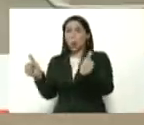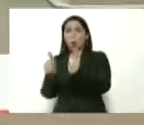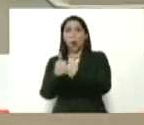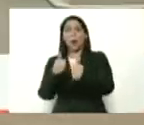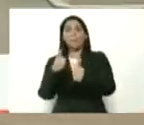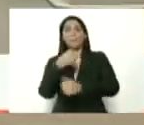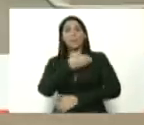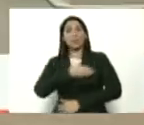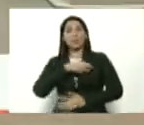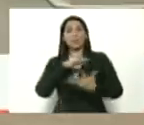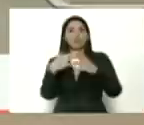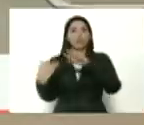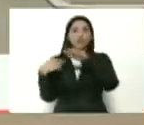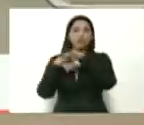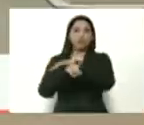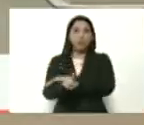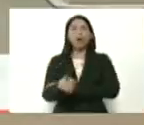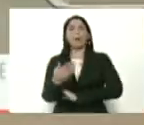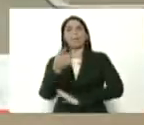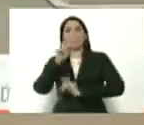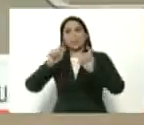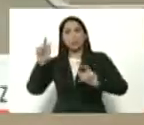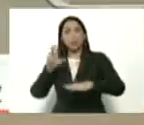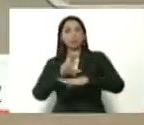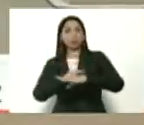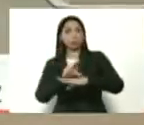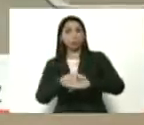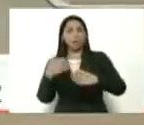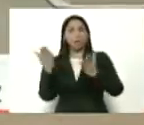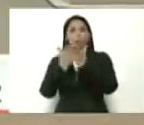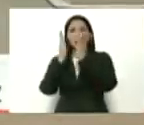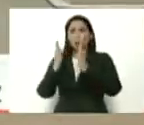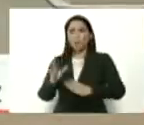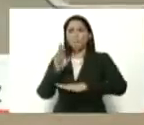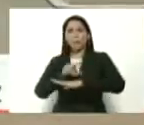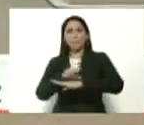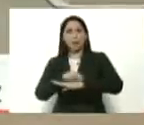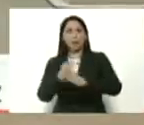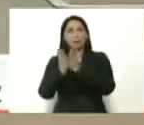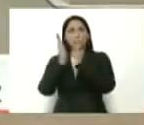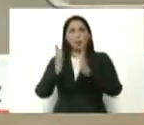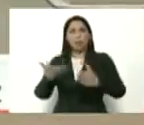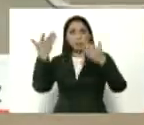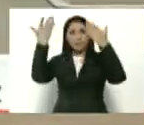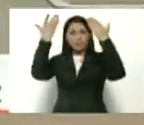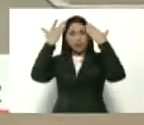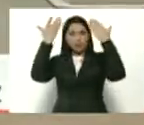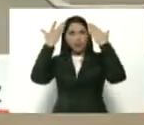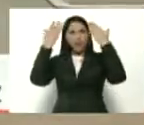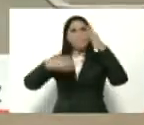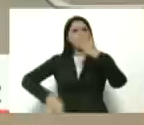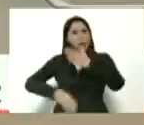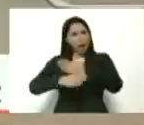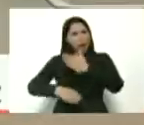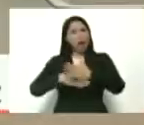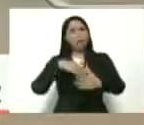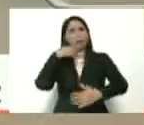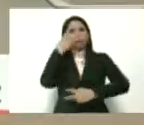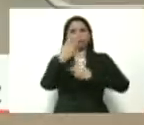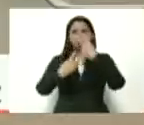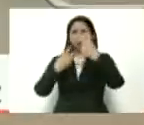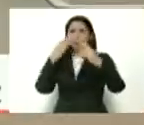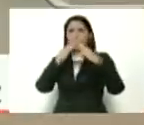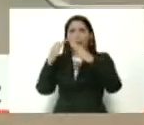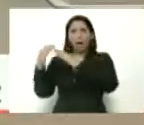Barrio Adentro, con el personal de salud, estudiantes de medicina, estudiantes de enfermería? Vamos a la casa, pero